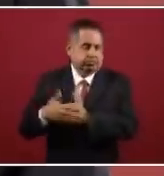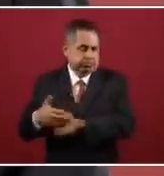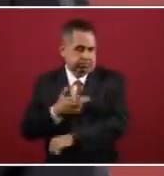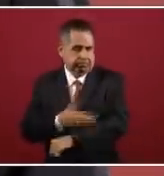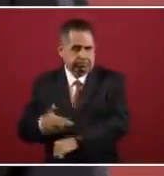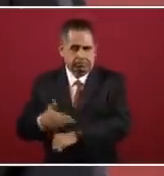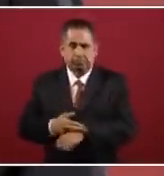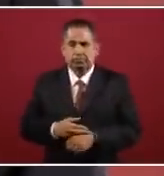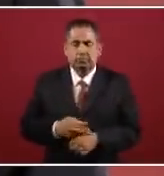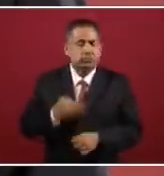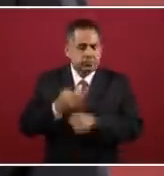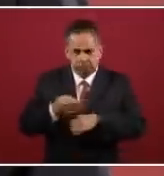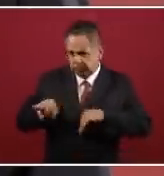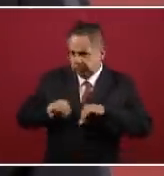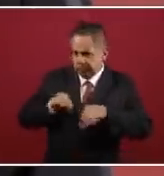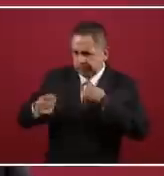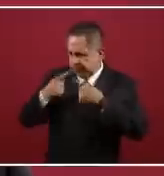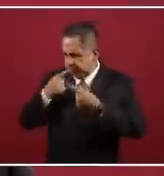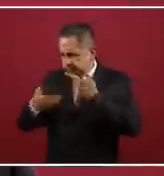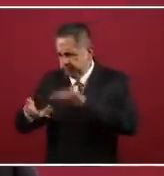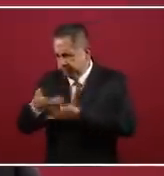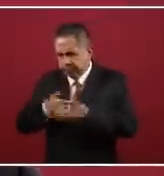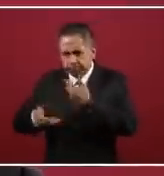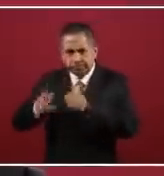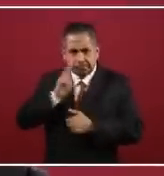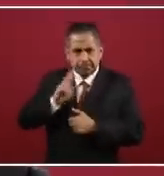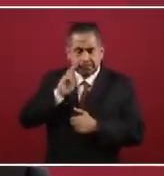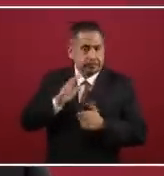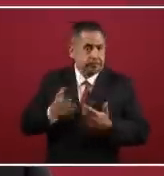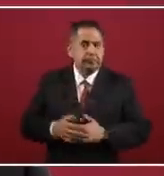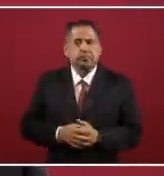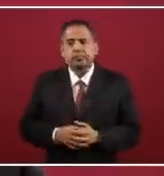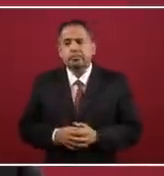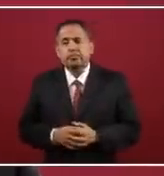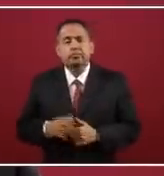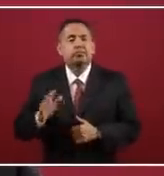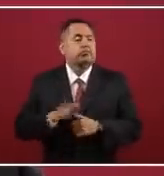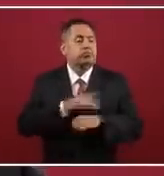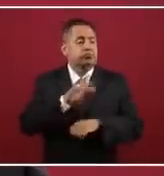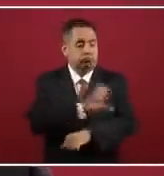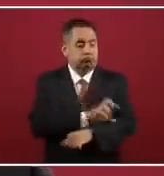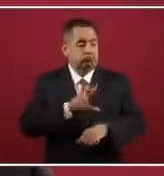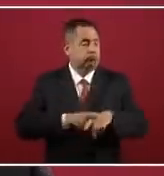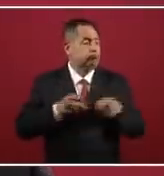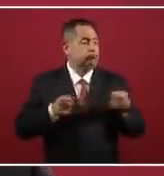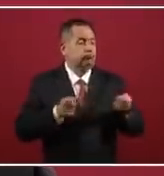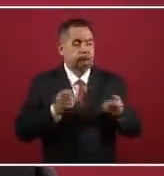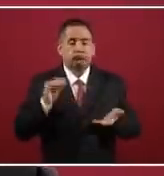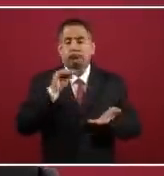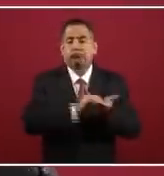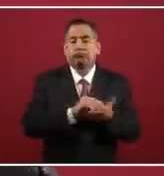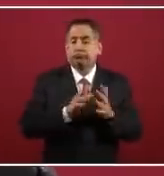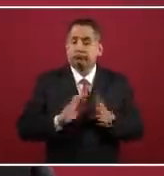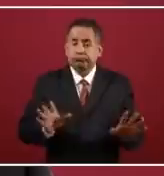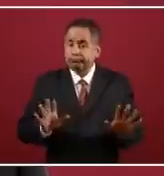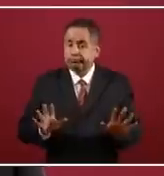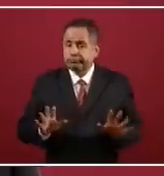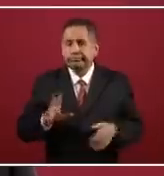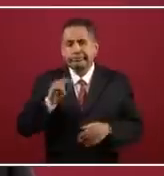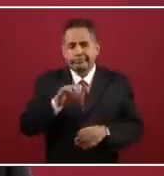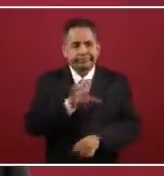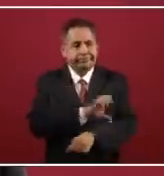Se está trabajando, porque no solo es una coordinación estatal,